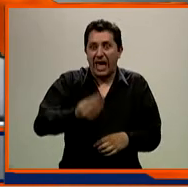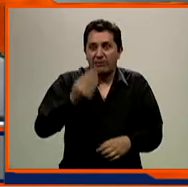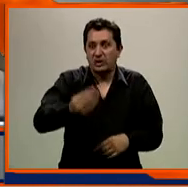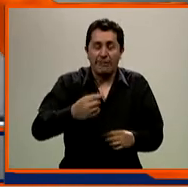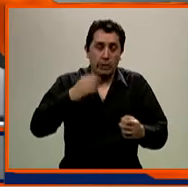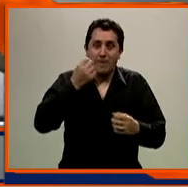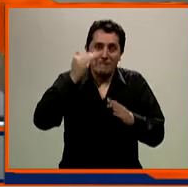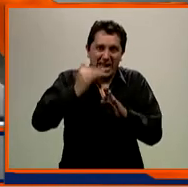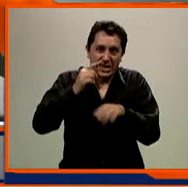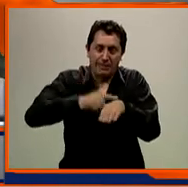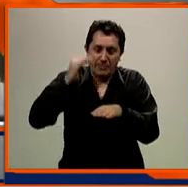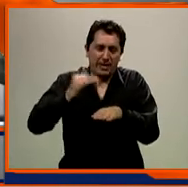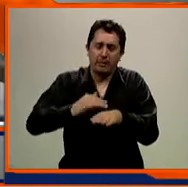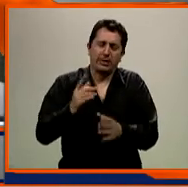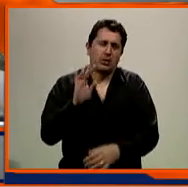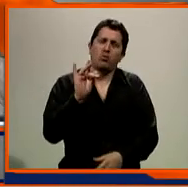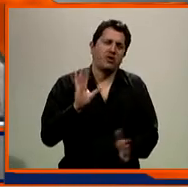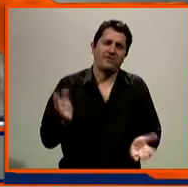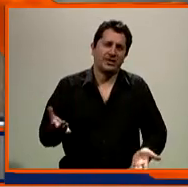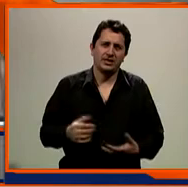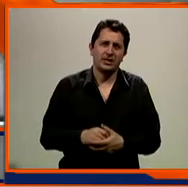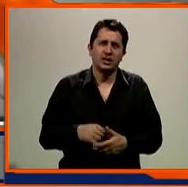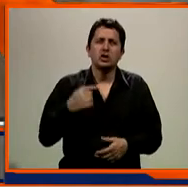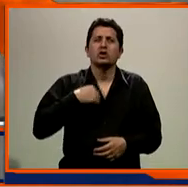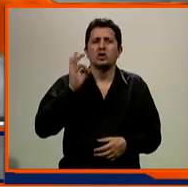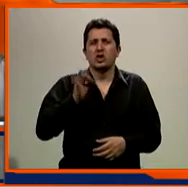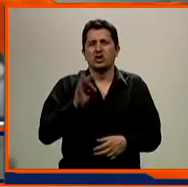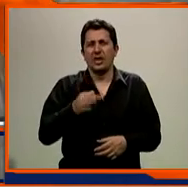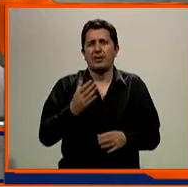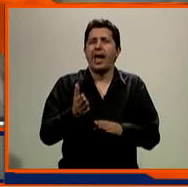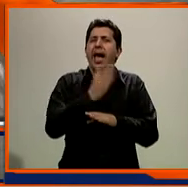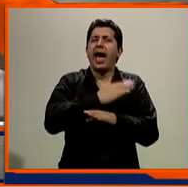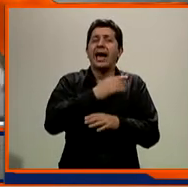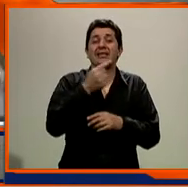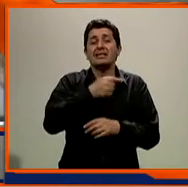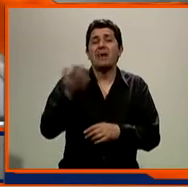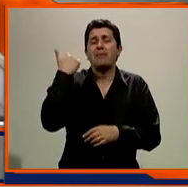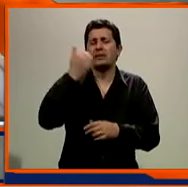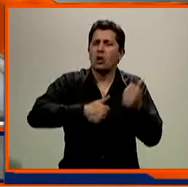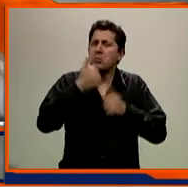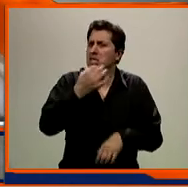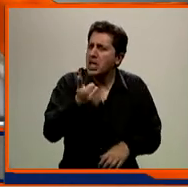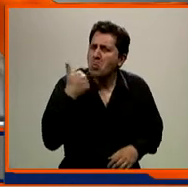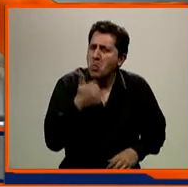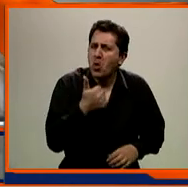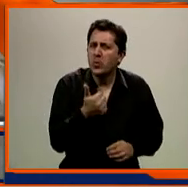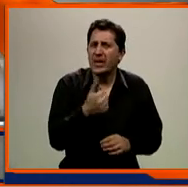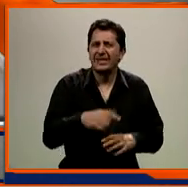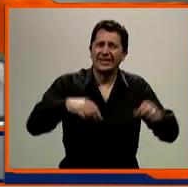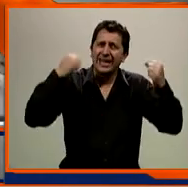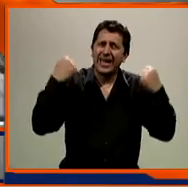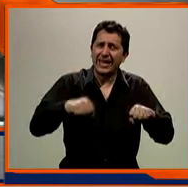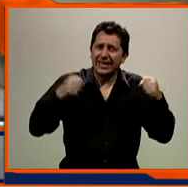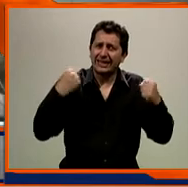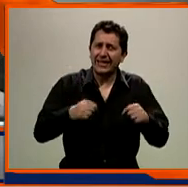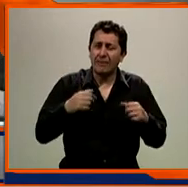que corras o todos los fines de semana. Es muy difícil. Yo sabía que veníamos de competir muy bien la semana pasada y que de entrenar